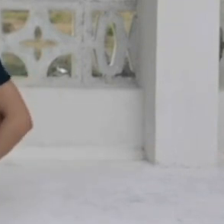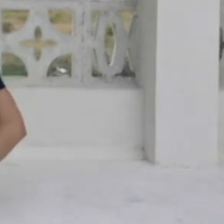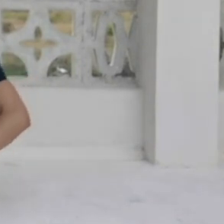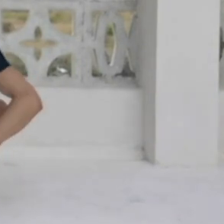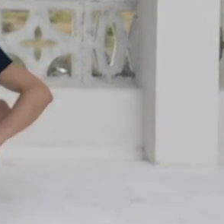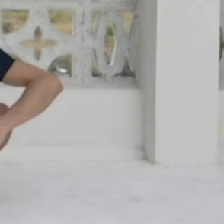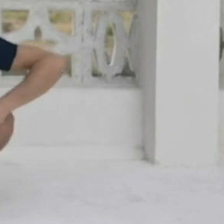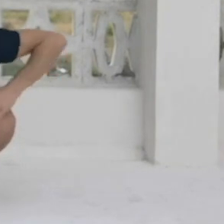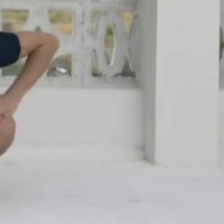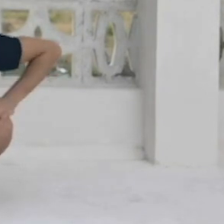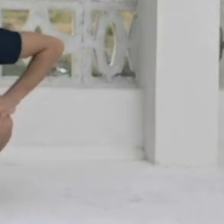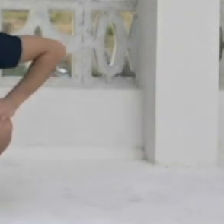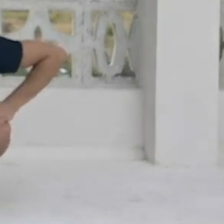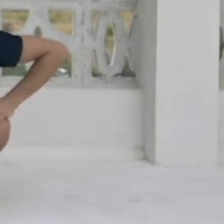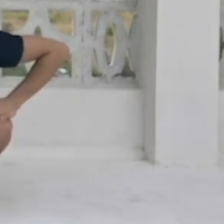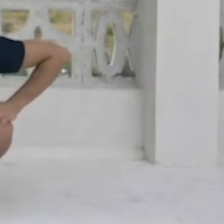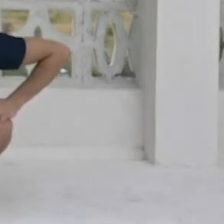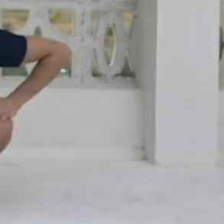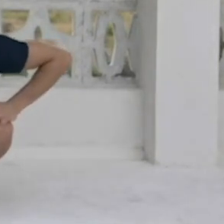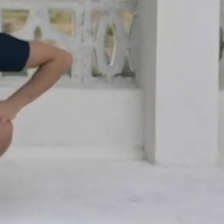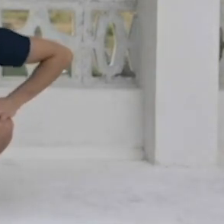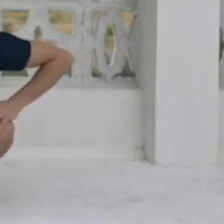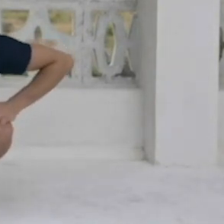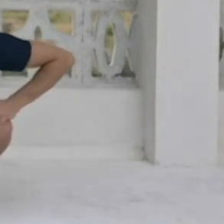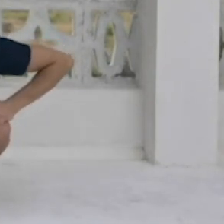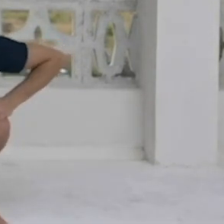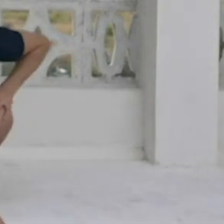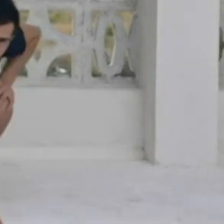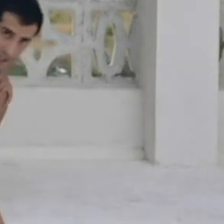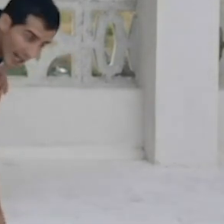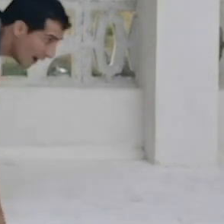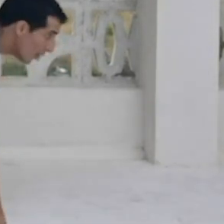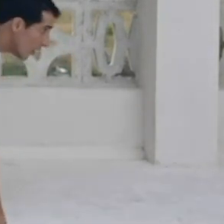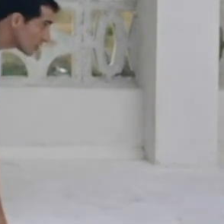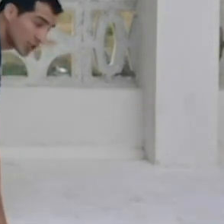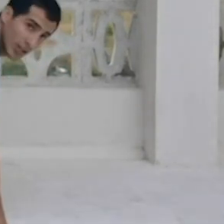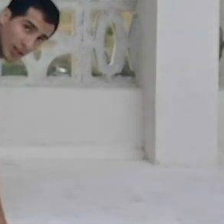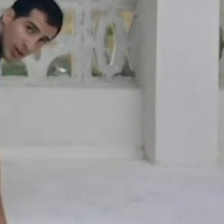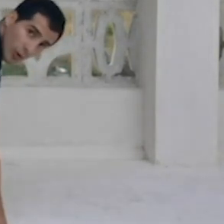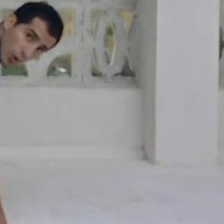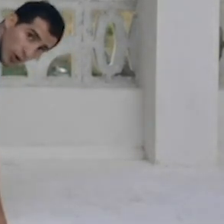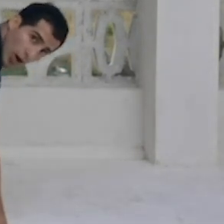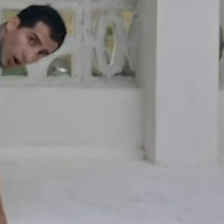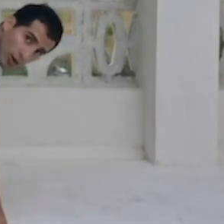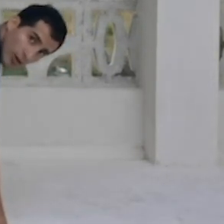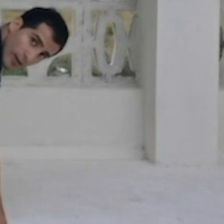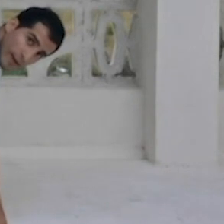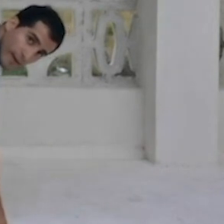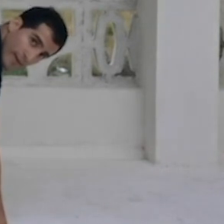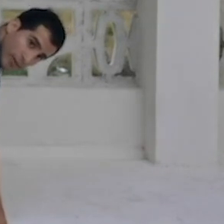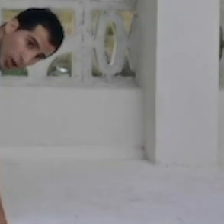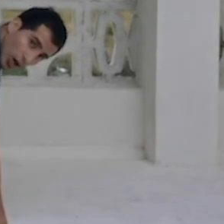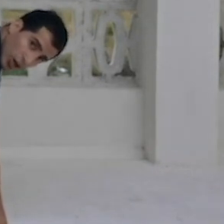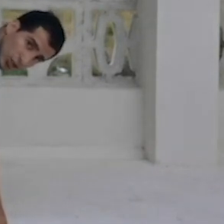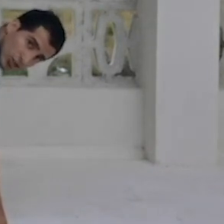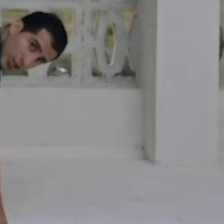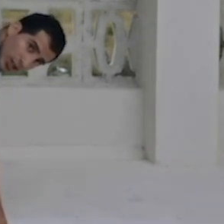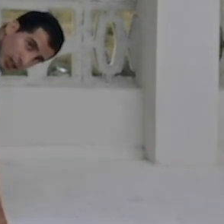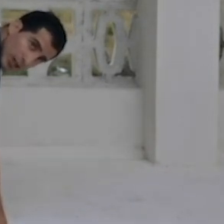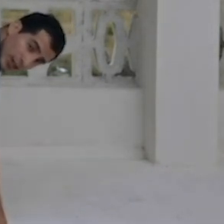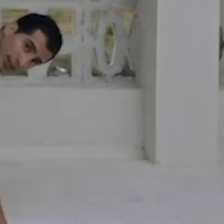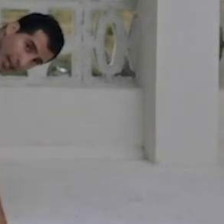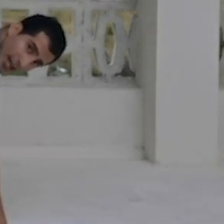5, 6, 7, 8. Giramos. 1,